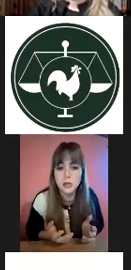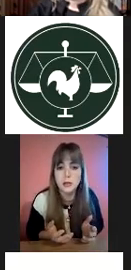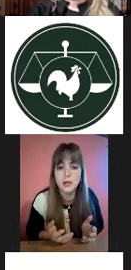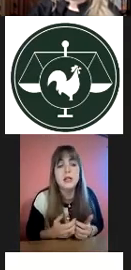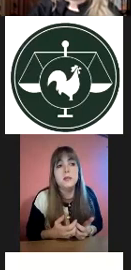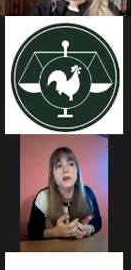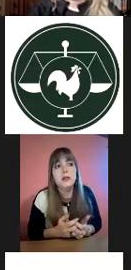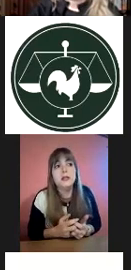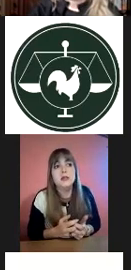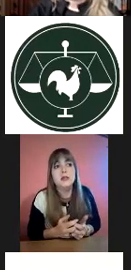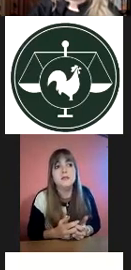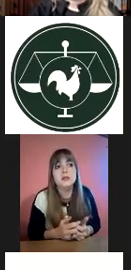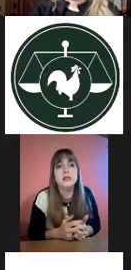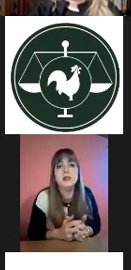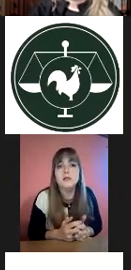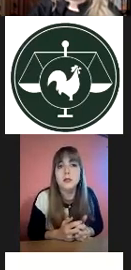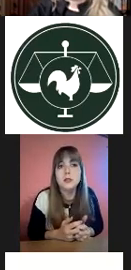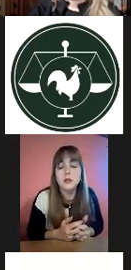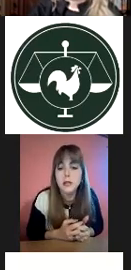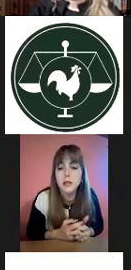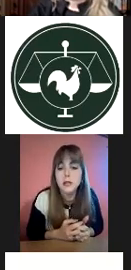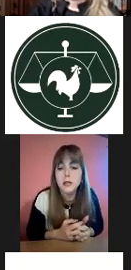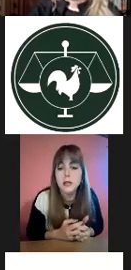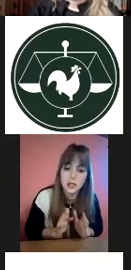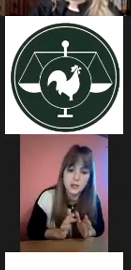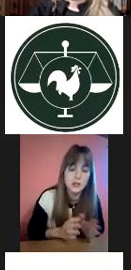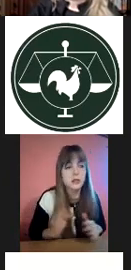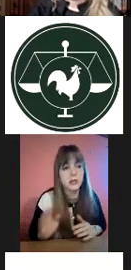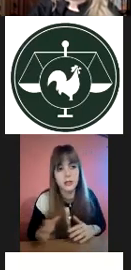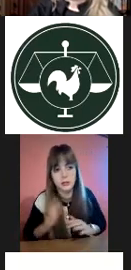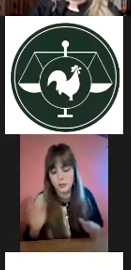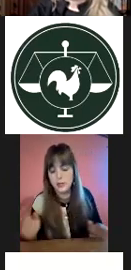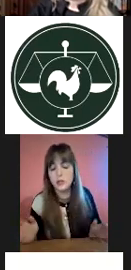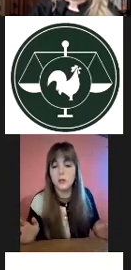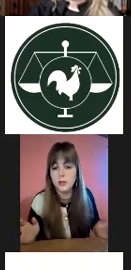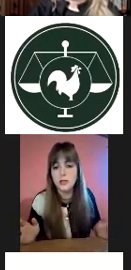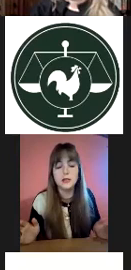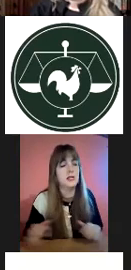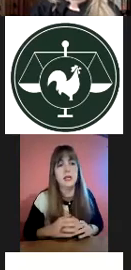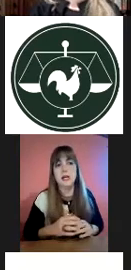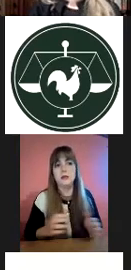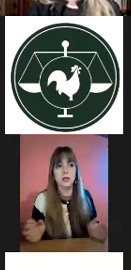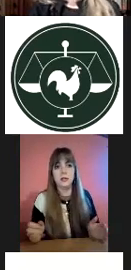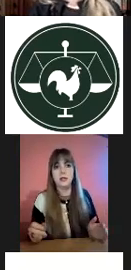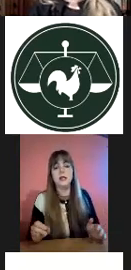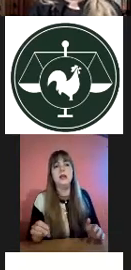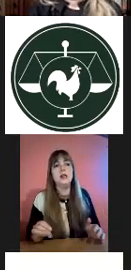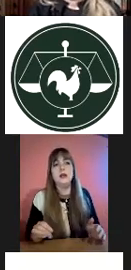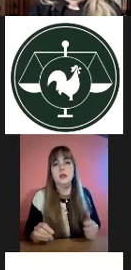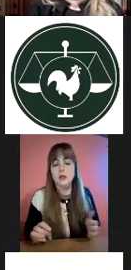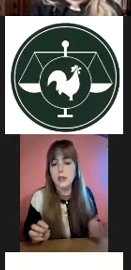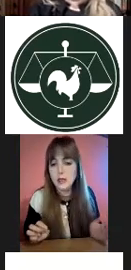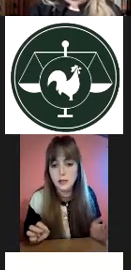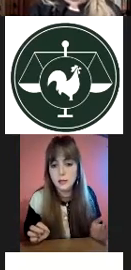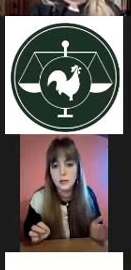no lo sabe. Probablemente si tendría esa información lo haría. Mucha gente, ¿no? Y otra gente que obviamente, como vos decías, se niega totalmente a